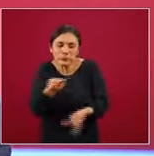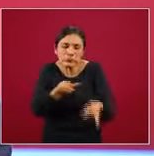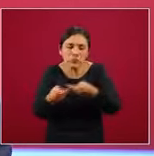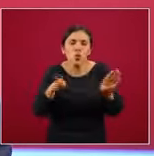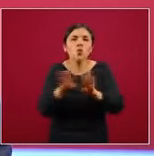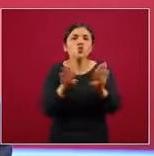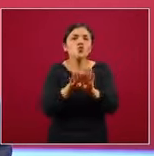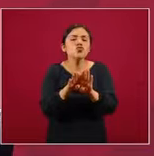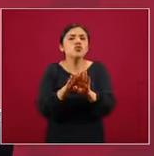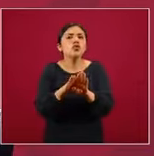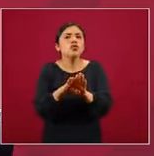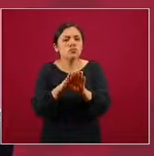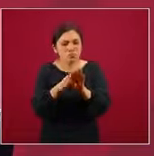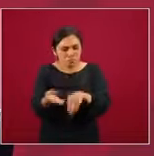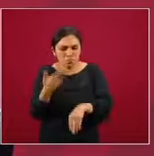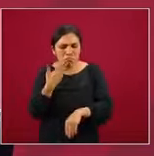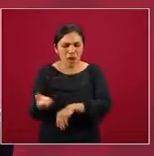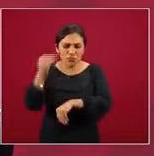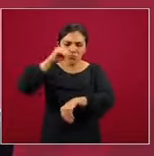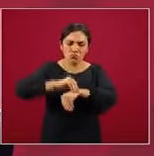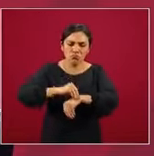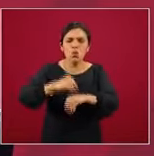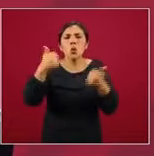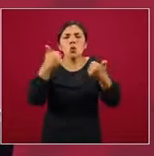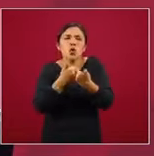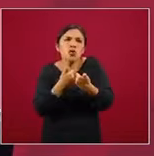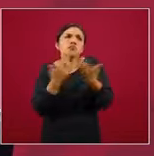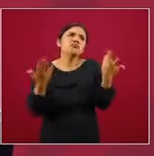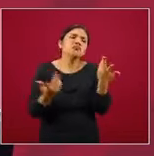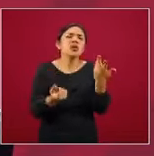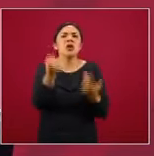las demandas a través de algunas